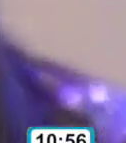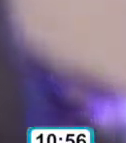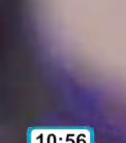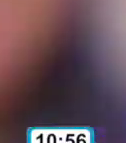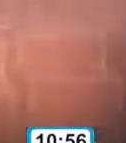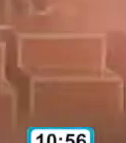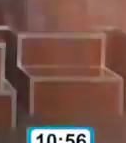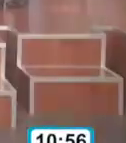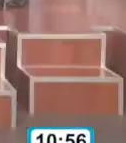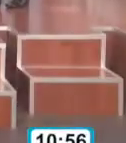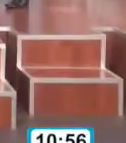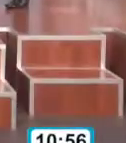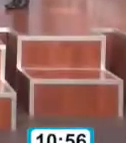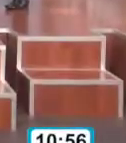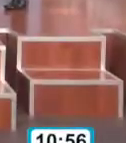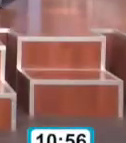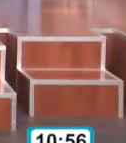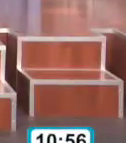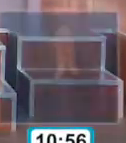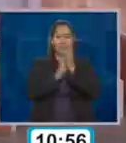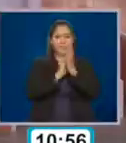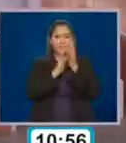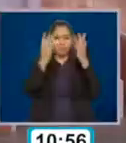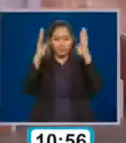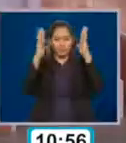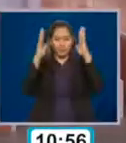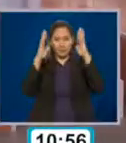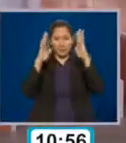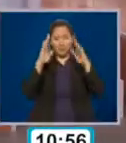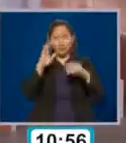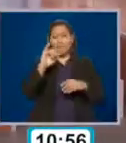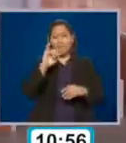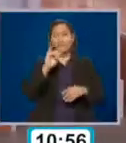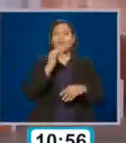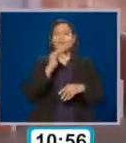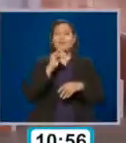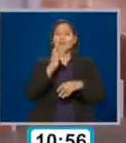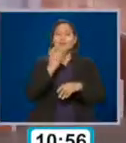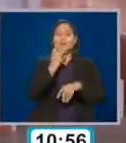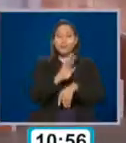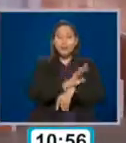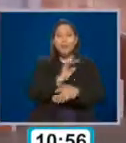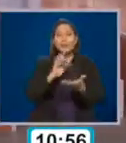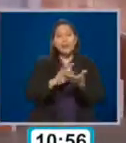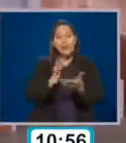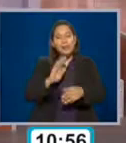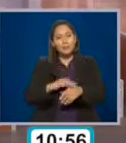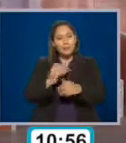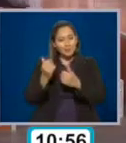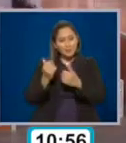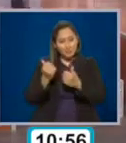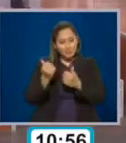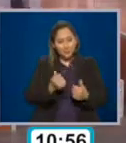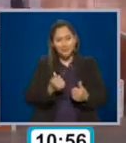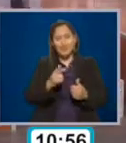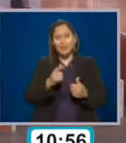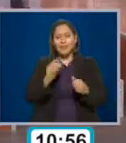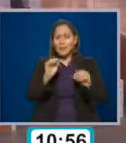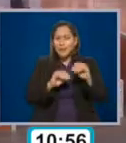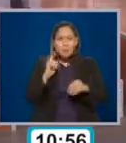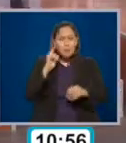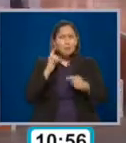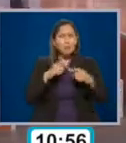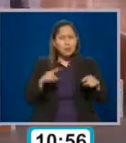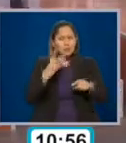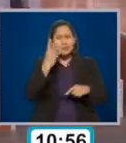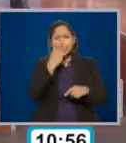¡Aplauso para las iguanas! ¡Muy bien! Gracias por estar con nosotros y traer esta fusión de